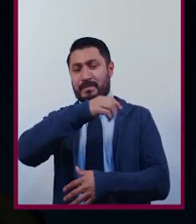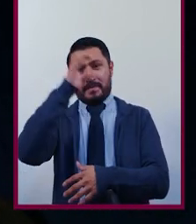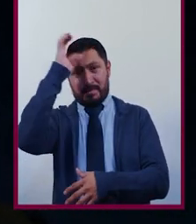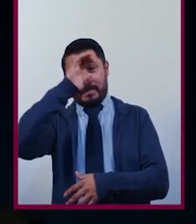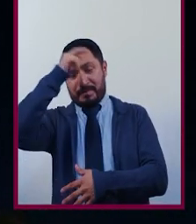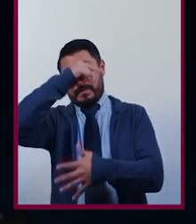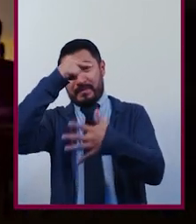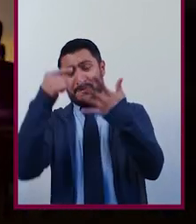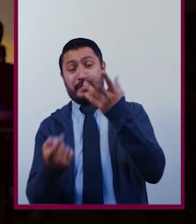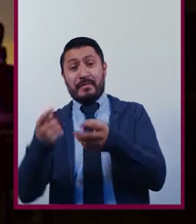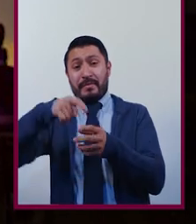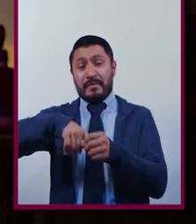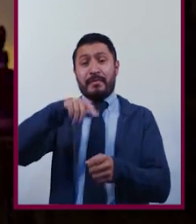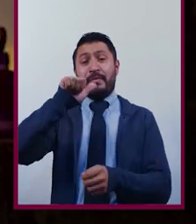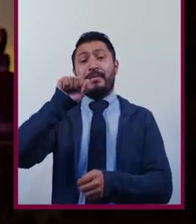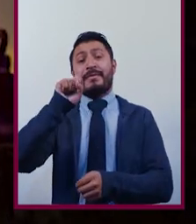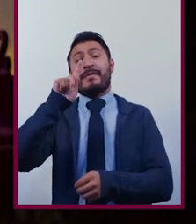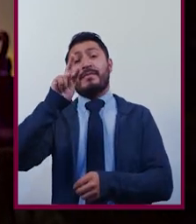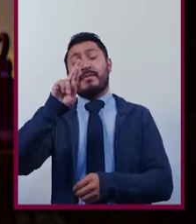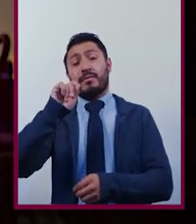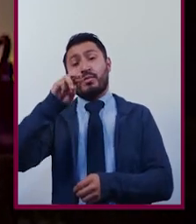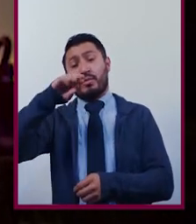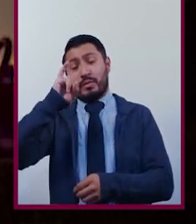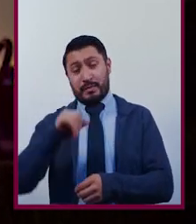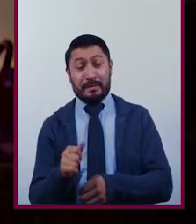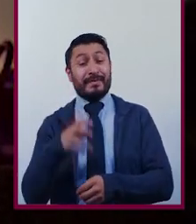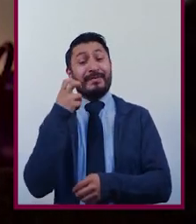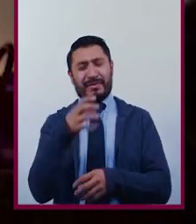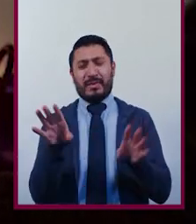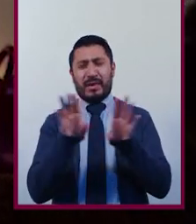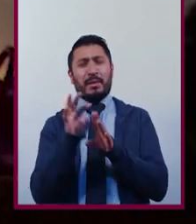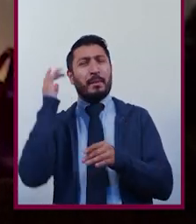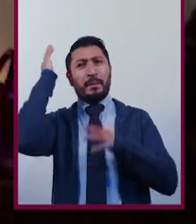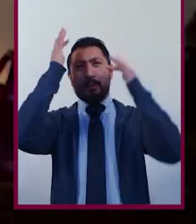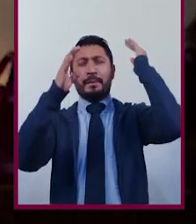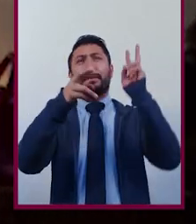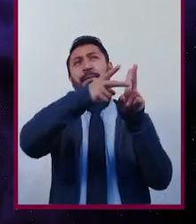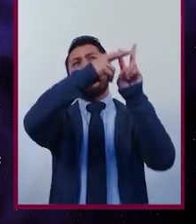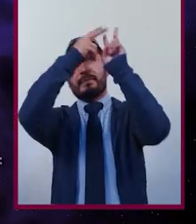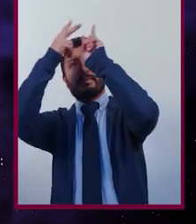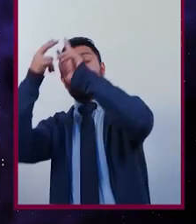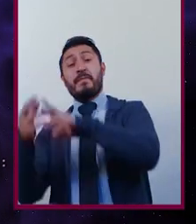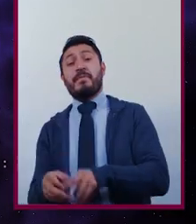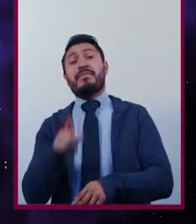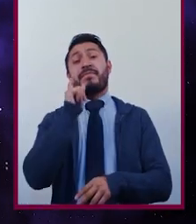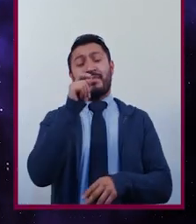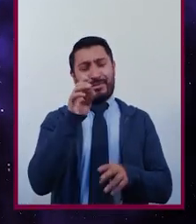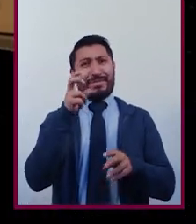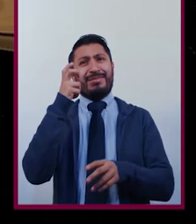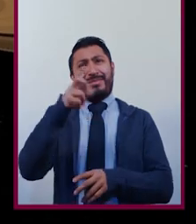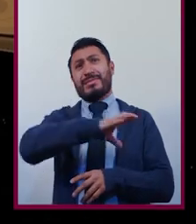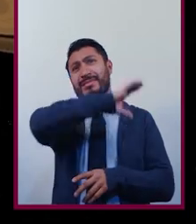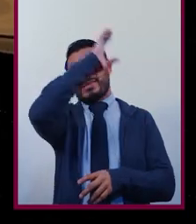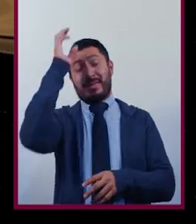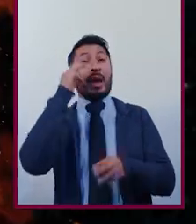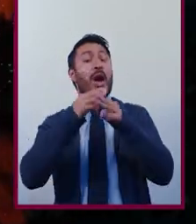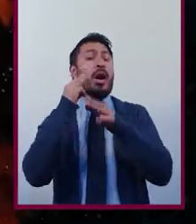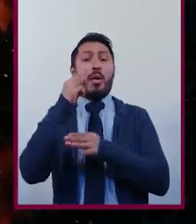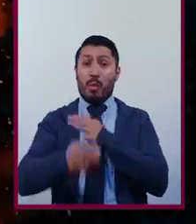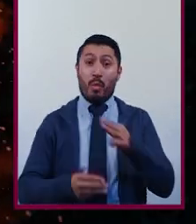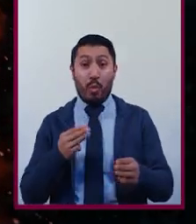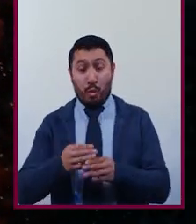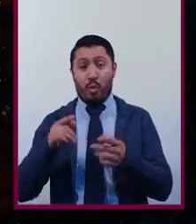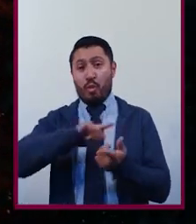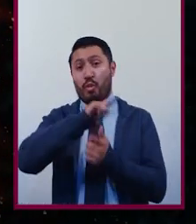con la astronomía. Solo entonces son capaces de analizar los cuerpos celestes, o sea, las estrellas, los planetas,